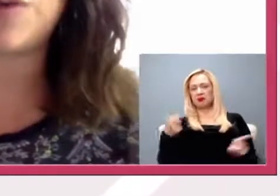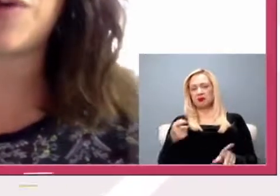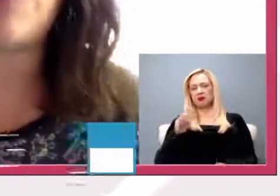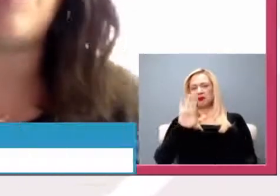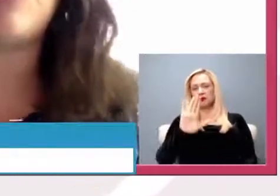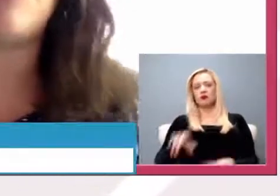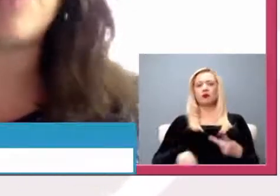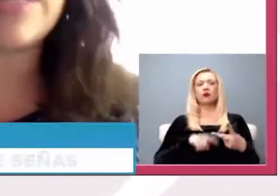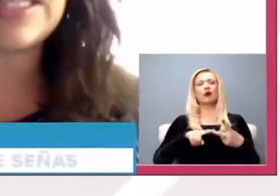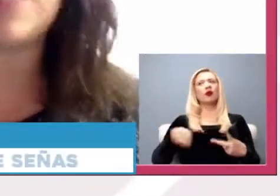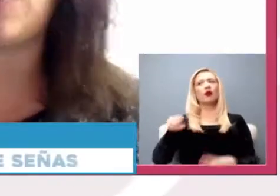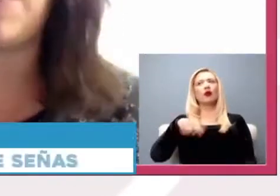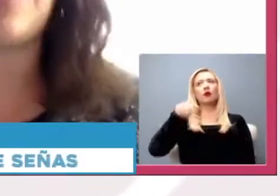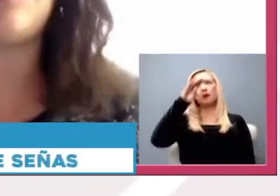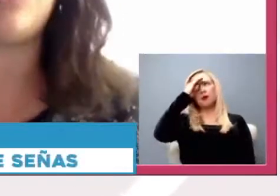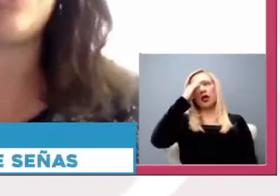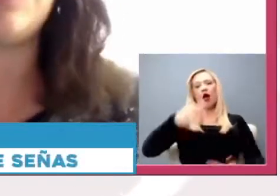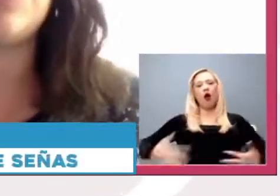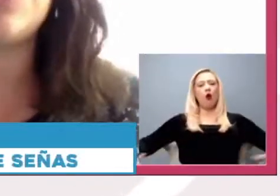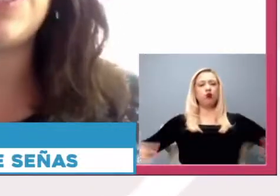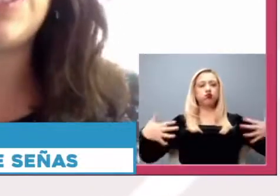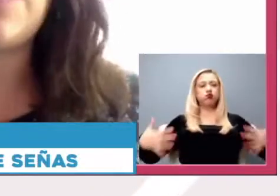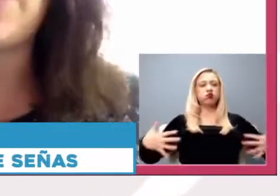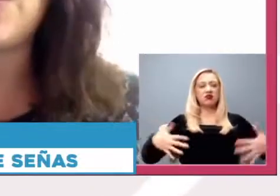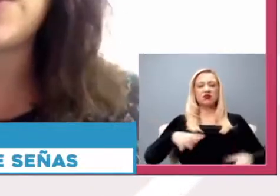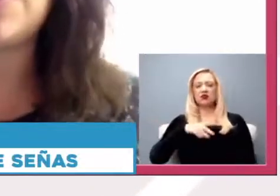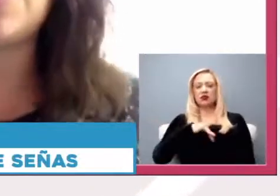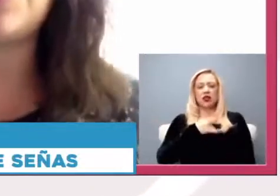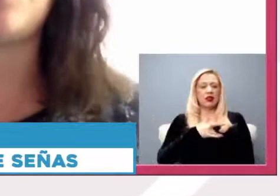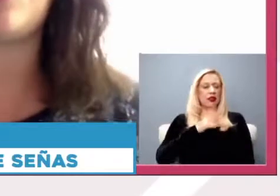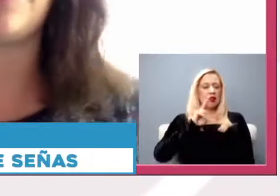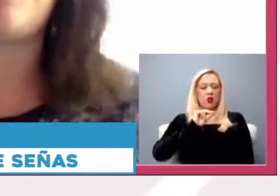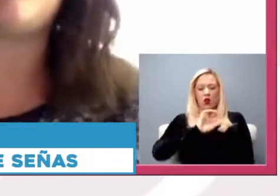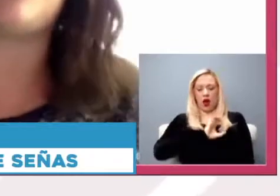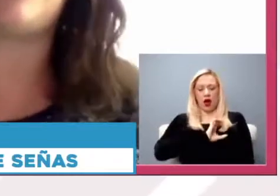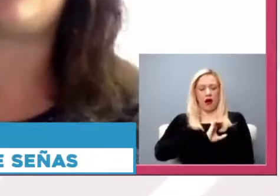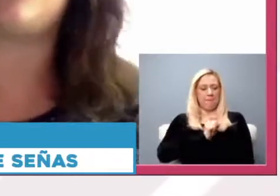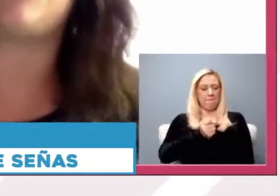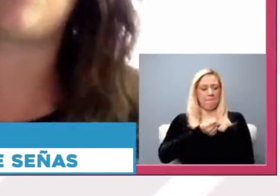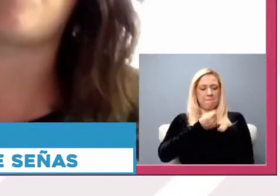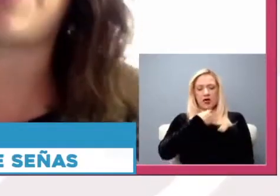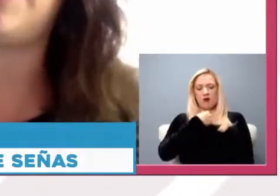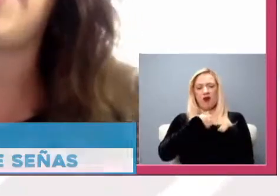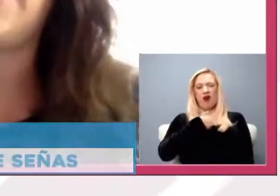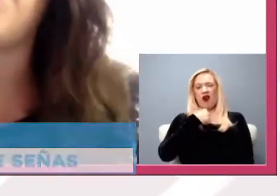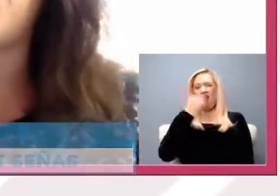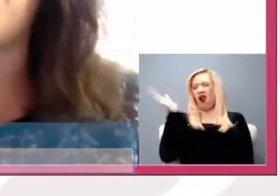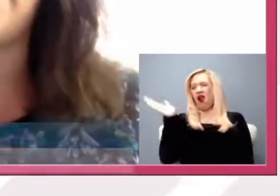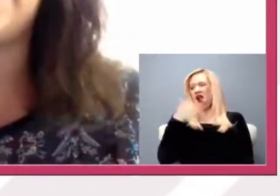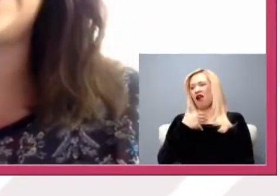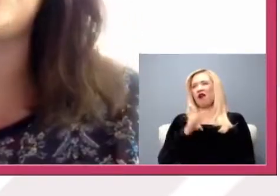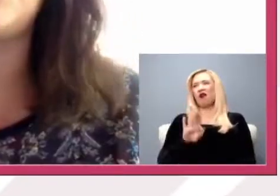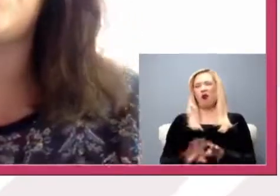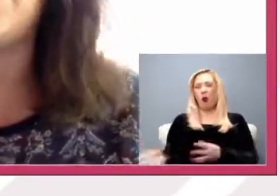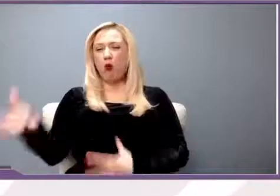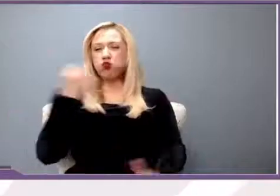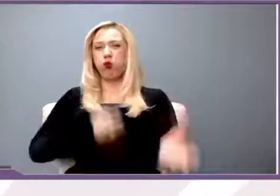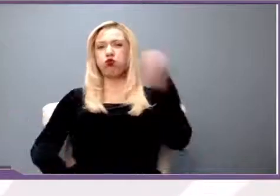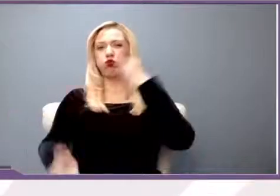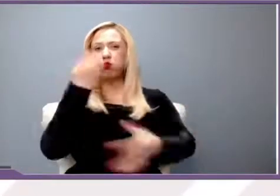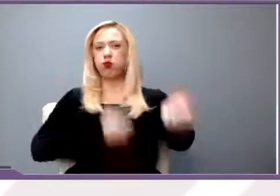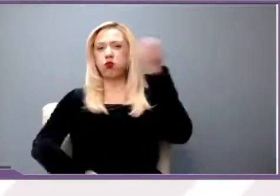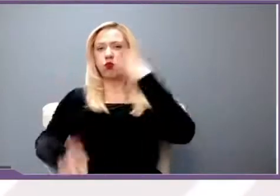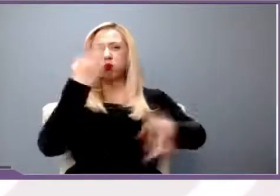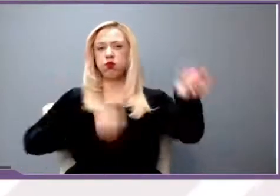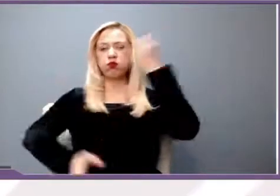cuida su cuerpo. Pero como seguramente hay muchísimos prejuicios y bueno, acá me gustaría que ustedes nos compartieran un poco más de estos prejuicios